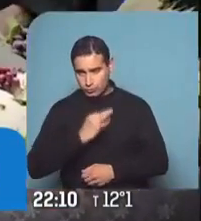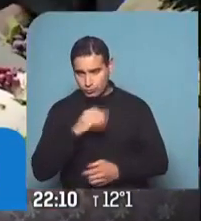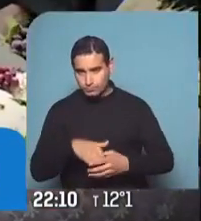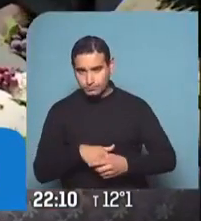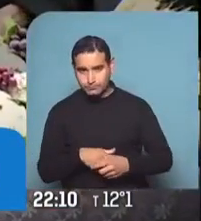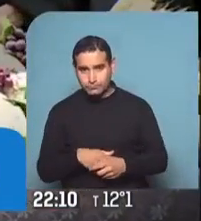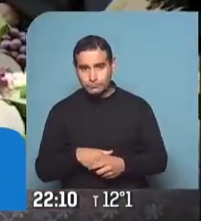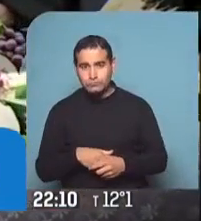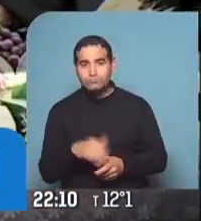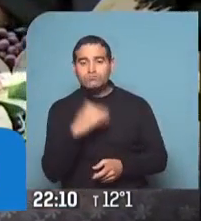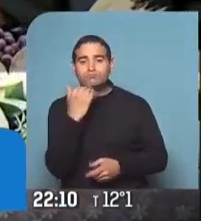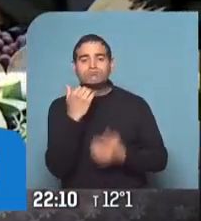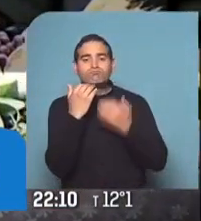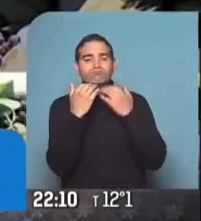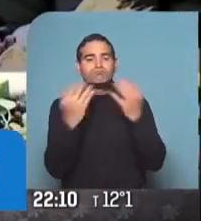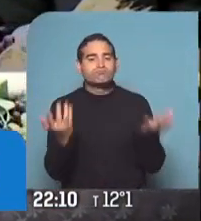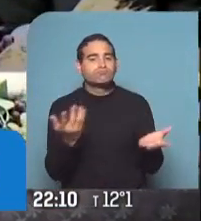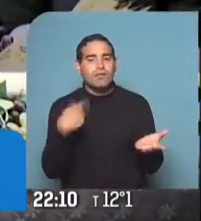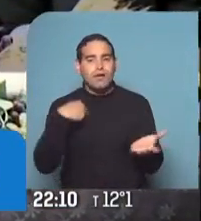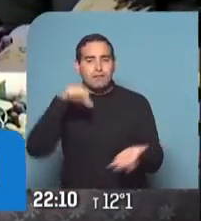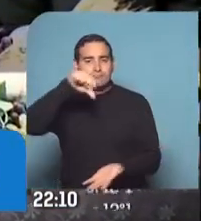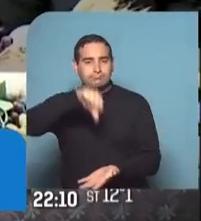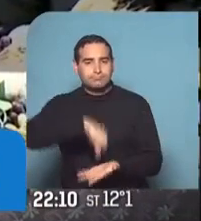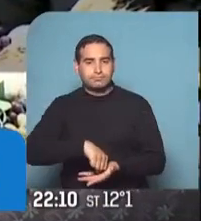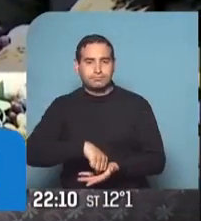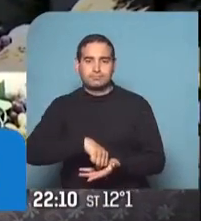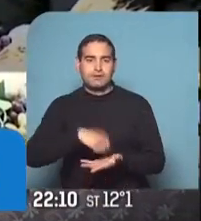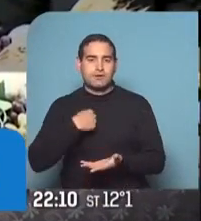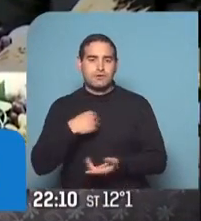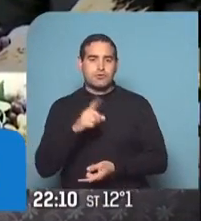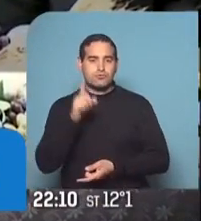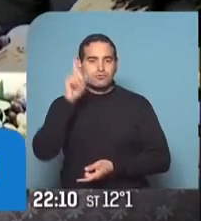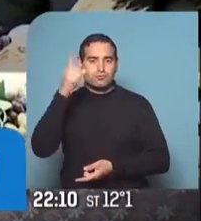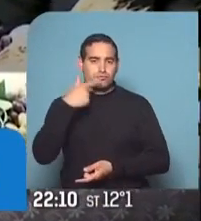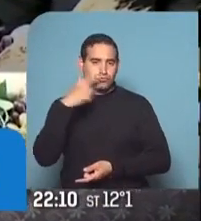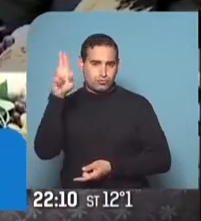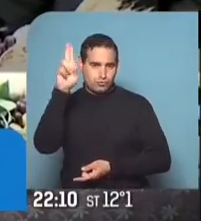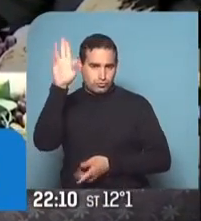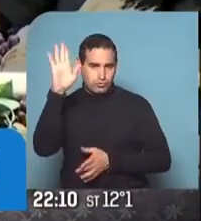Nós sabemos que a nossa pátria, Deus é o Senhor.